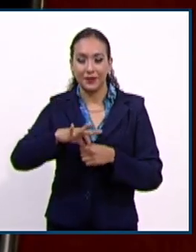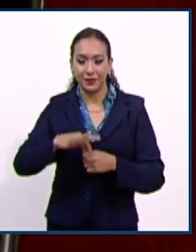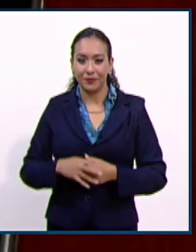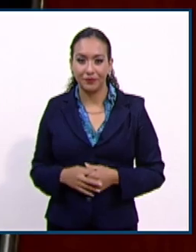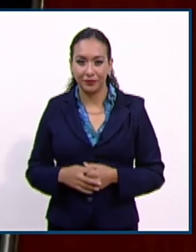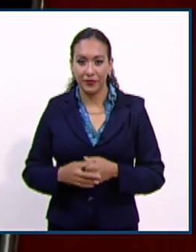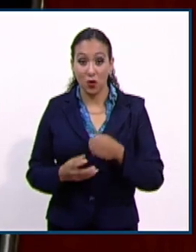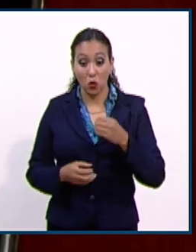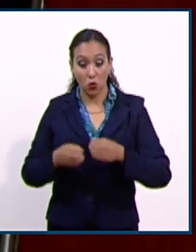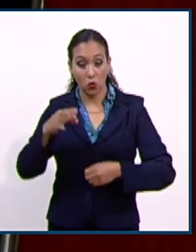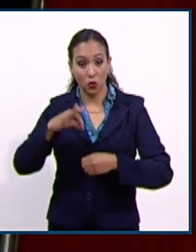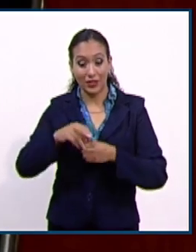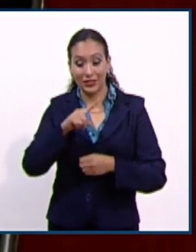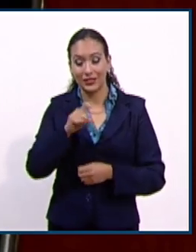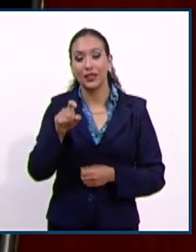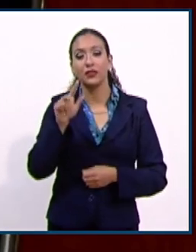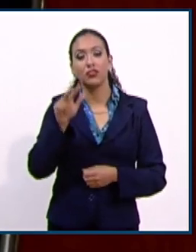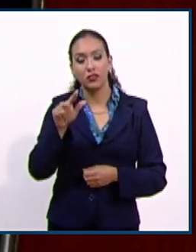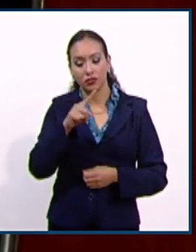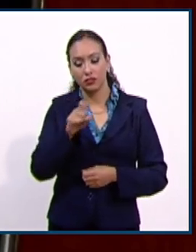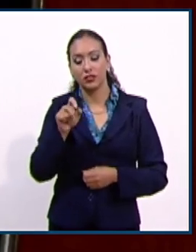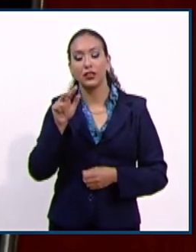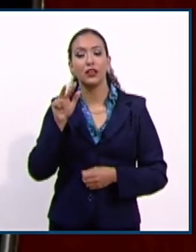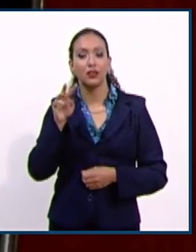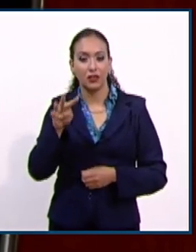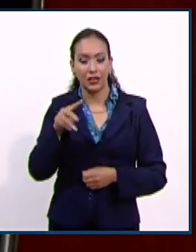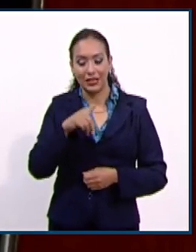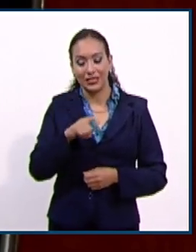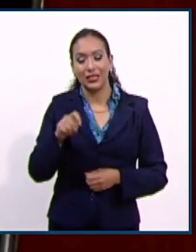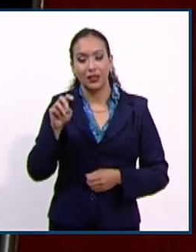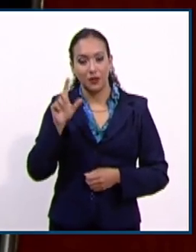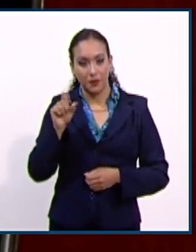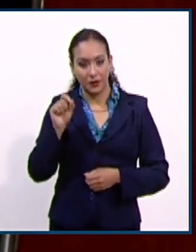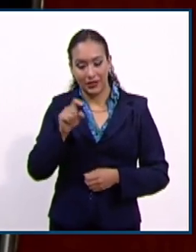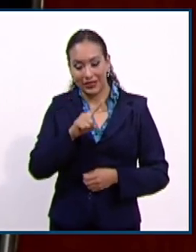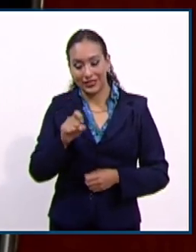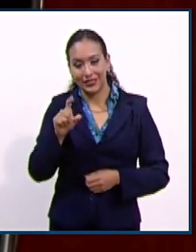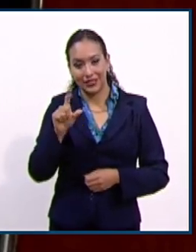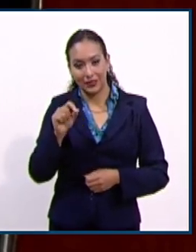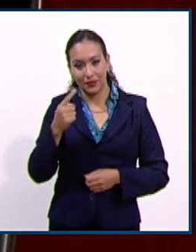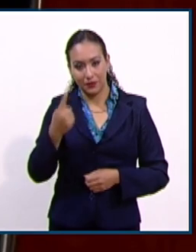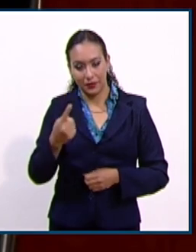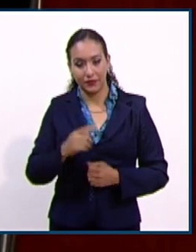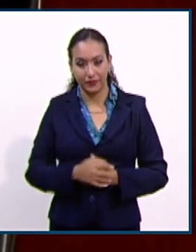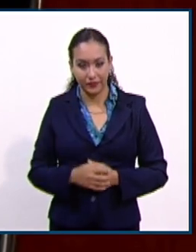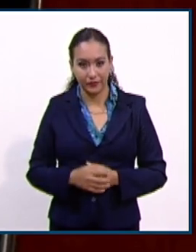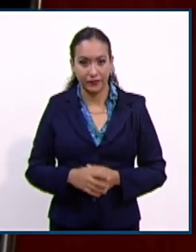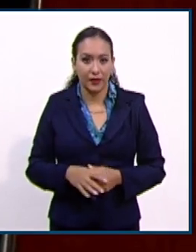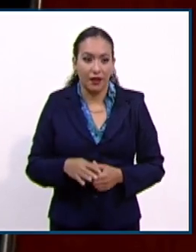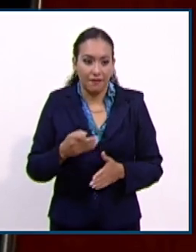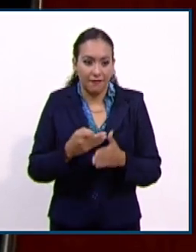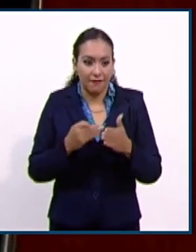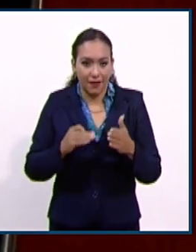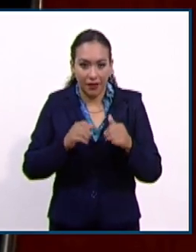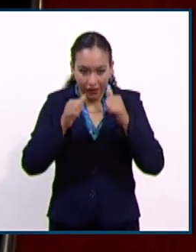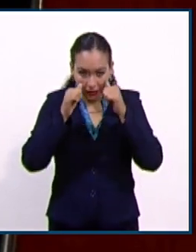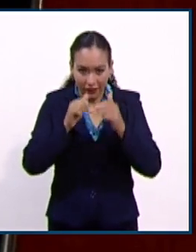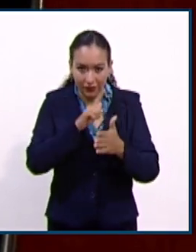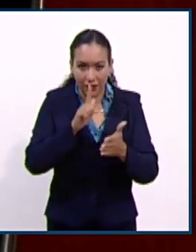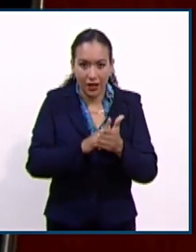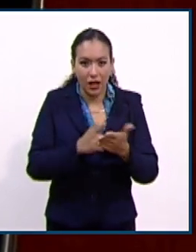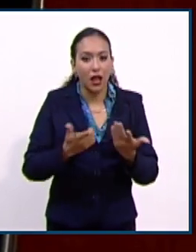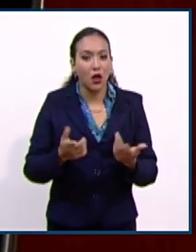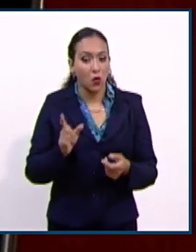juicios electorales 118, 119, 120 y 121, ante la falta de legitimación activa, toda vez que las